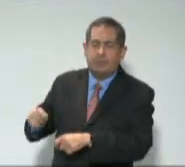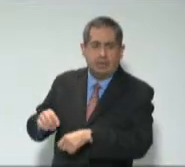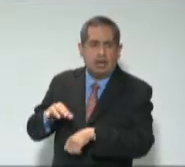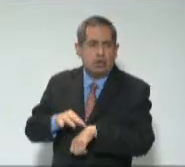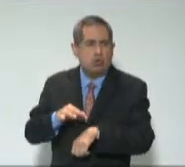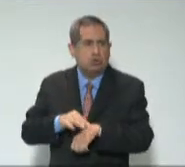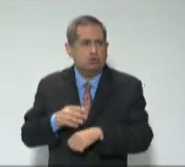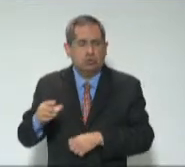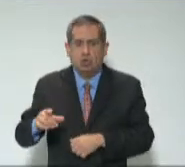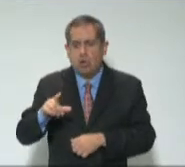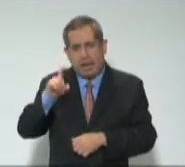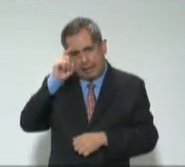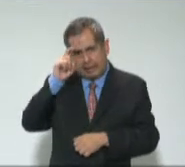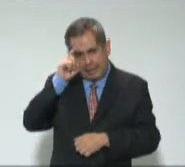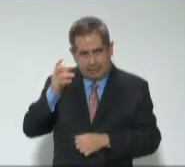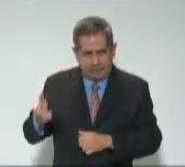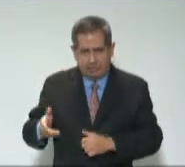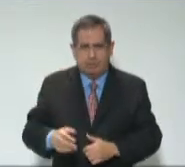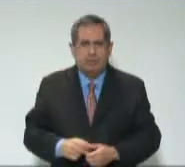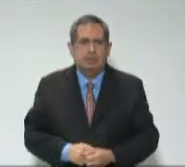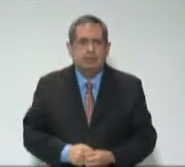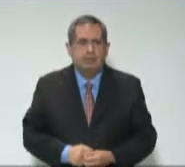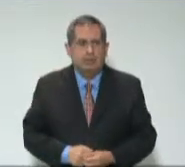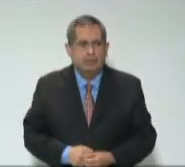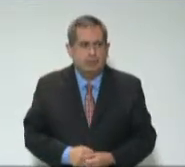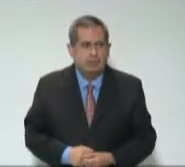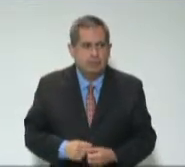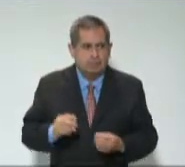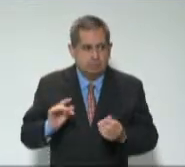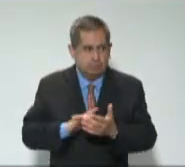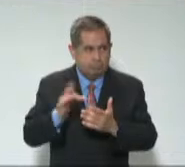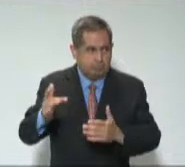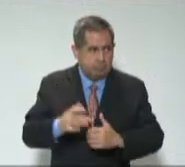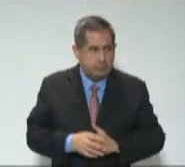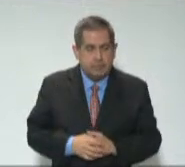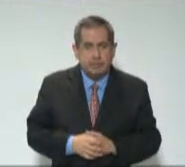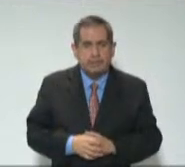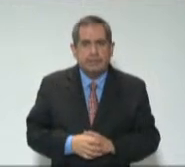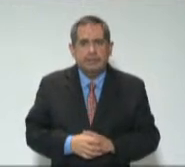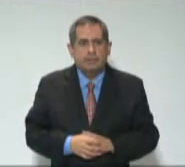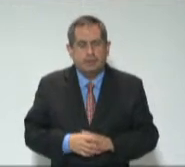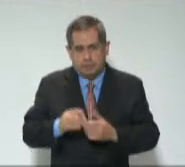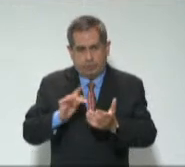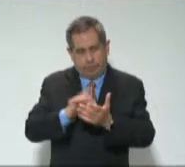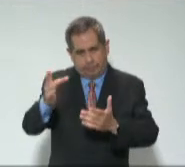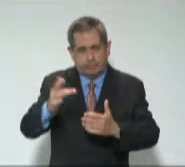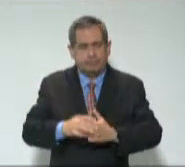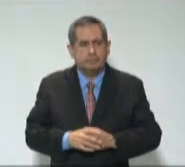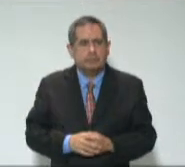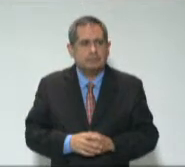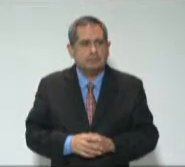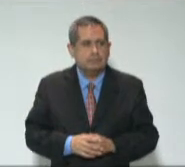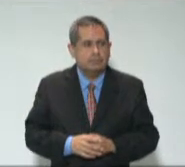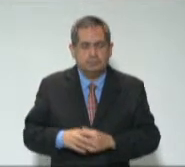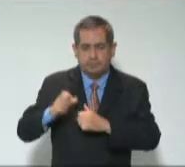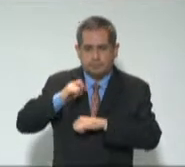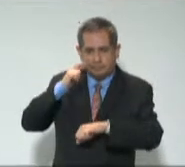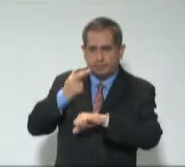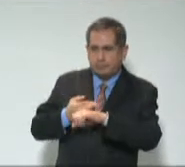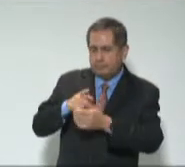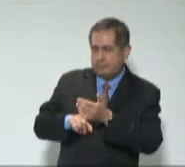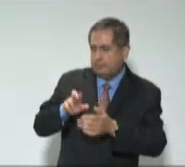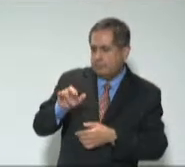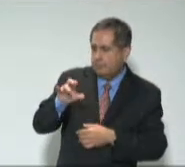voz al doctor López gatel Muchas gracias bueno Muchas gracias comisionada del río